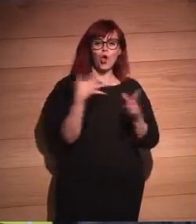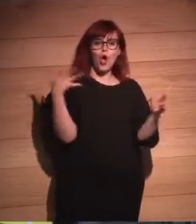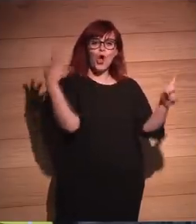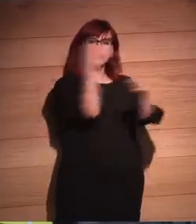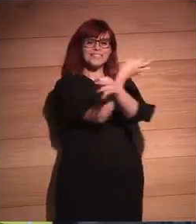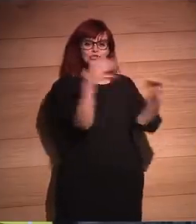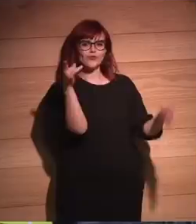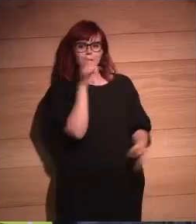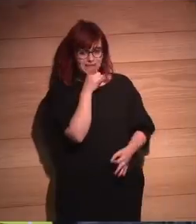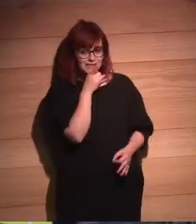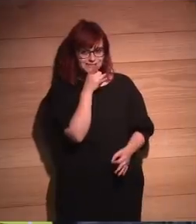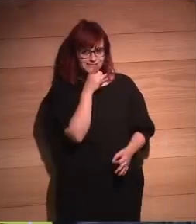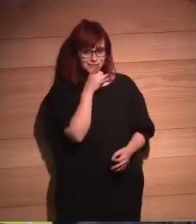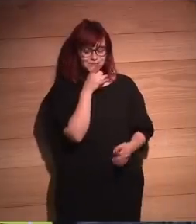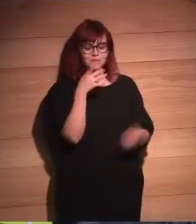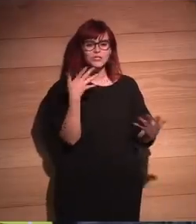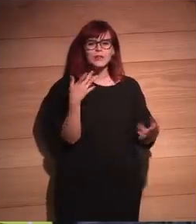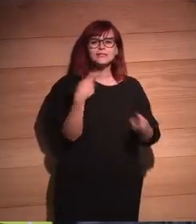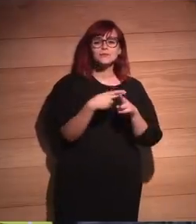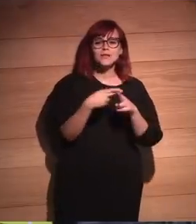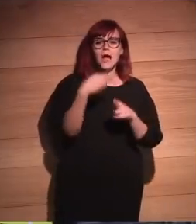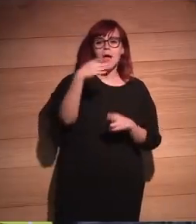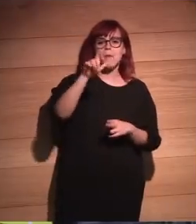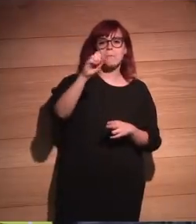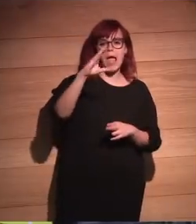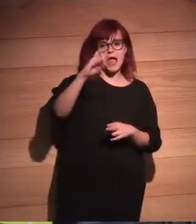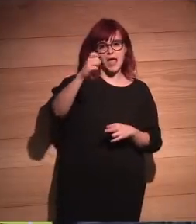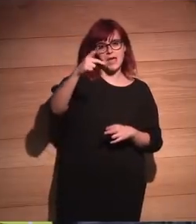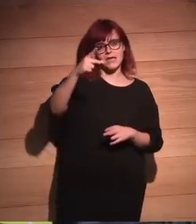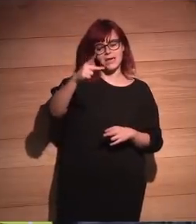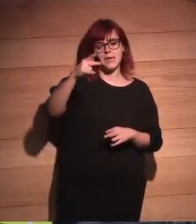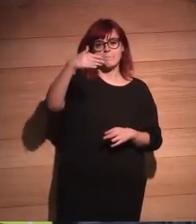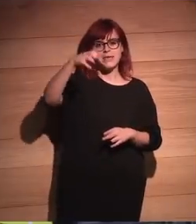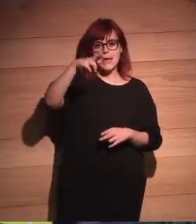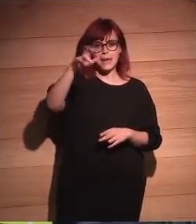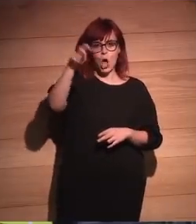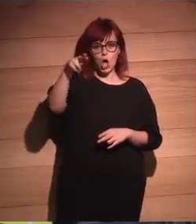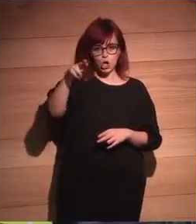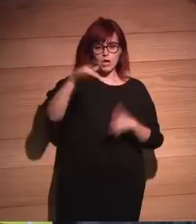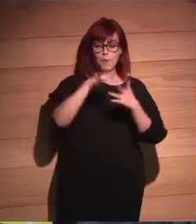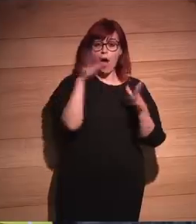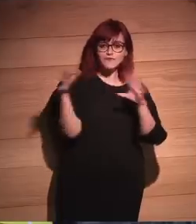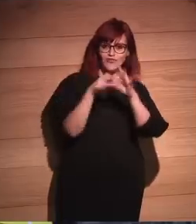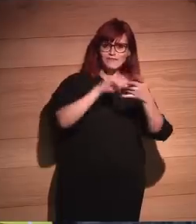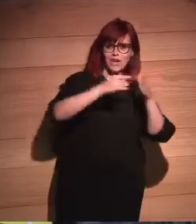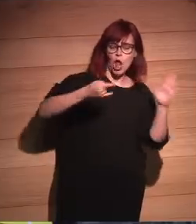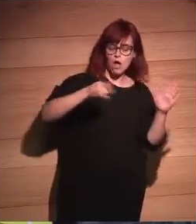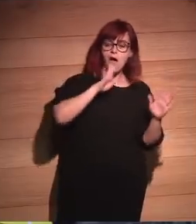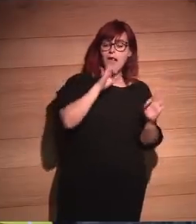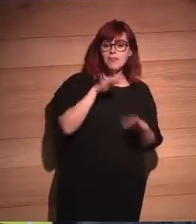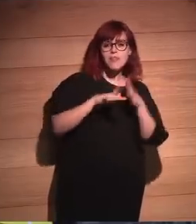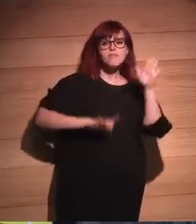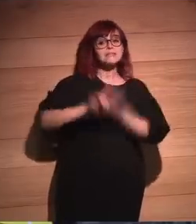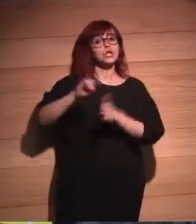distopías. ¿Cómo se llama esta? Black Mirror, por ejemplo, ¿no? Que esta está asociada además a la tecnología. O sea, que el